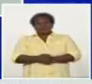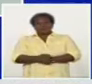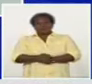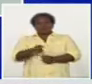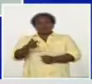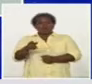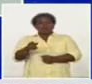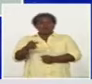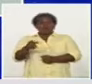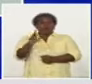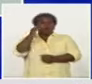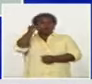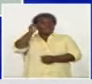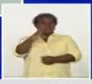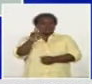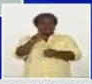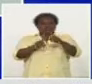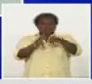Fomento 3.